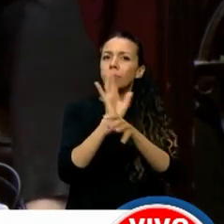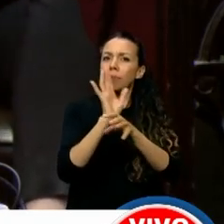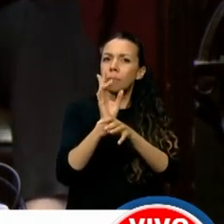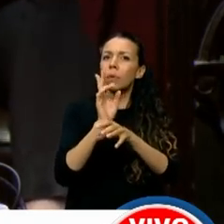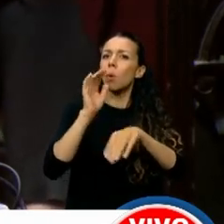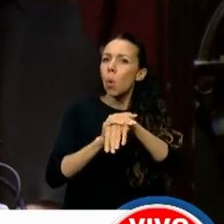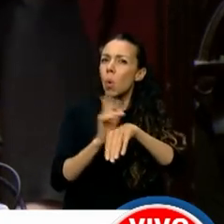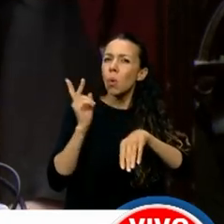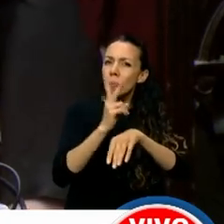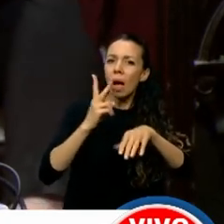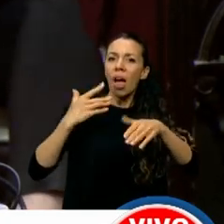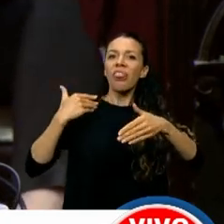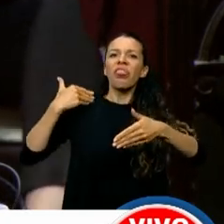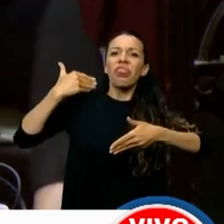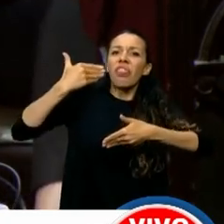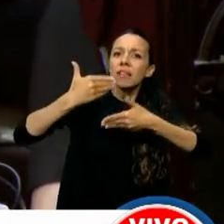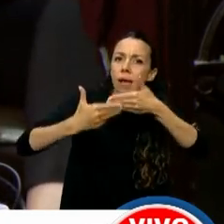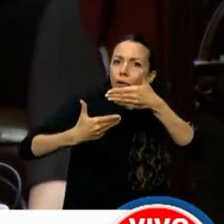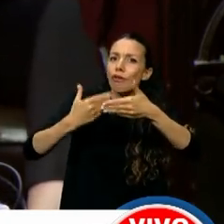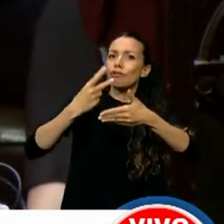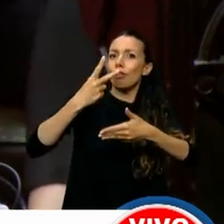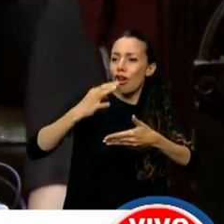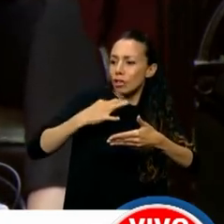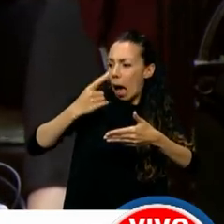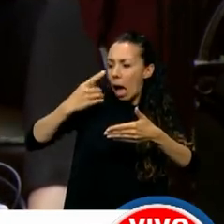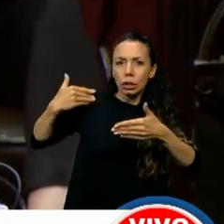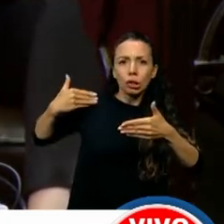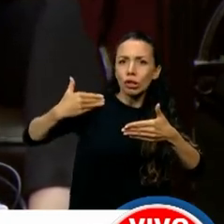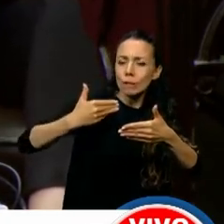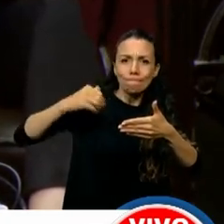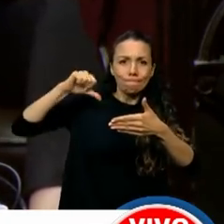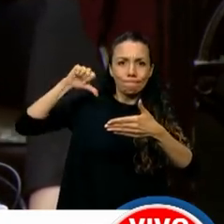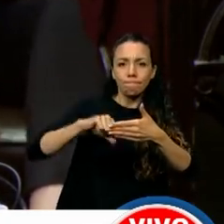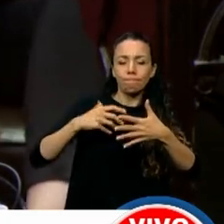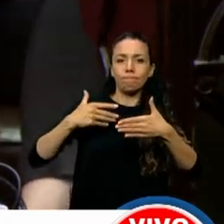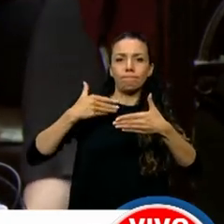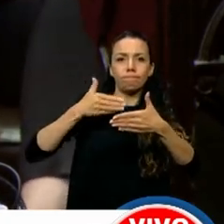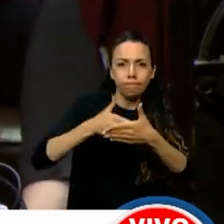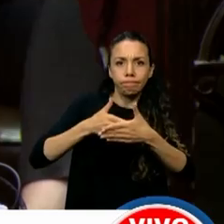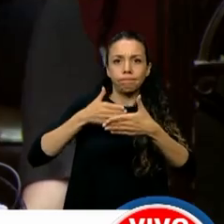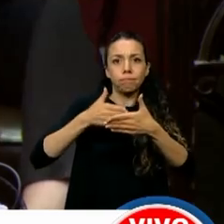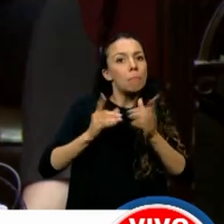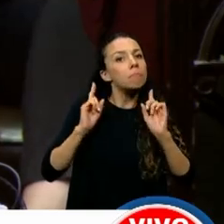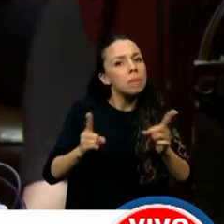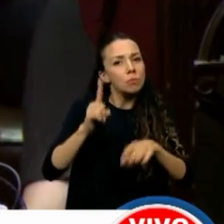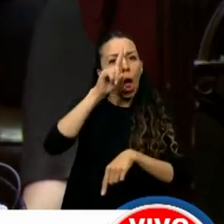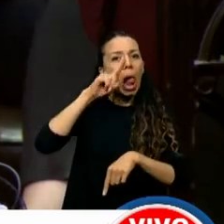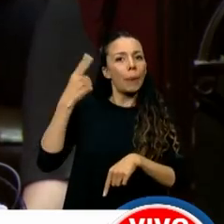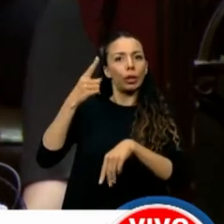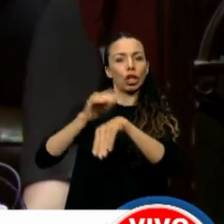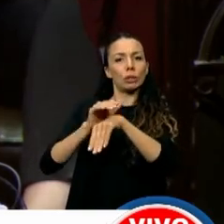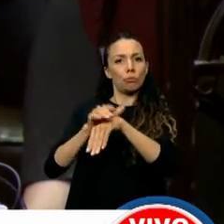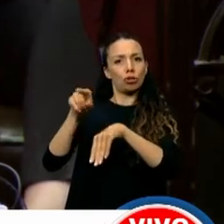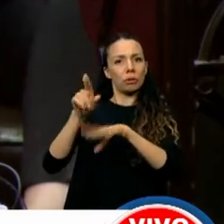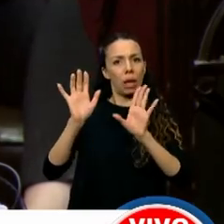de estos últimos dos años de administración a cargo de alberto fernández y lo digo porque